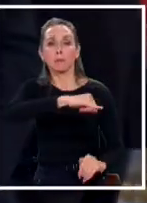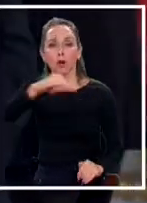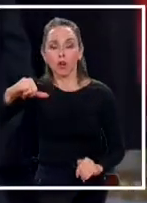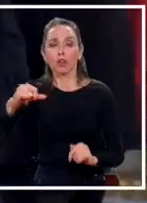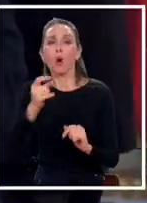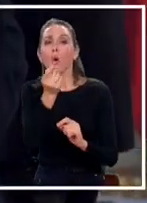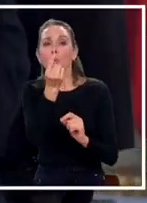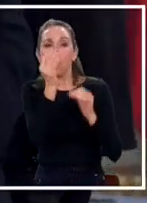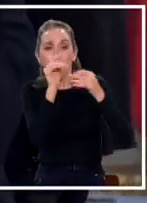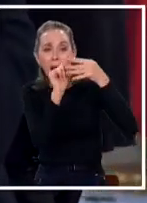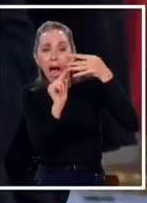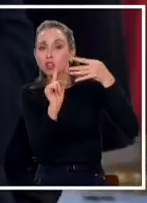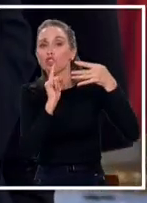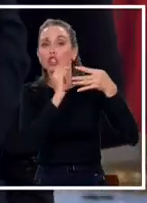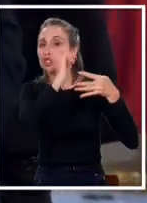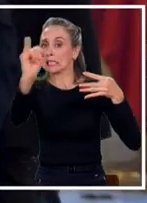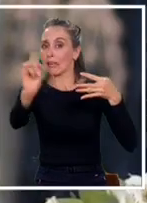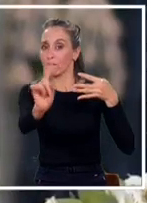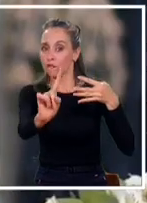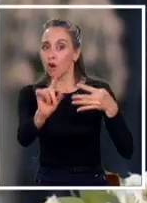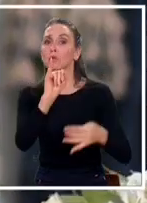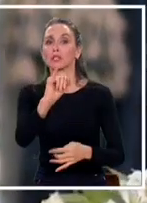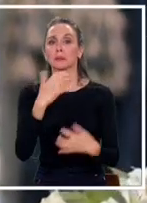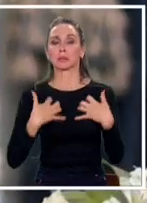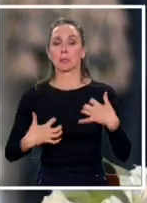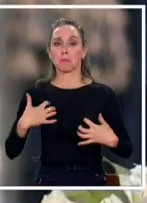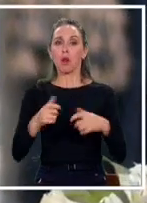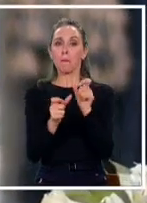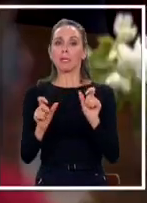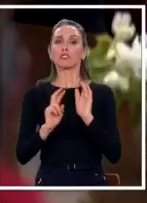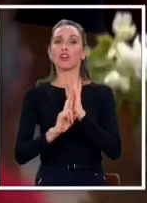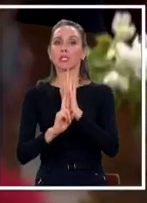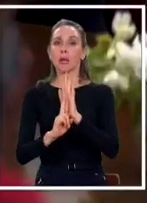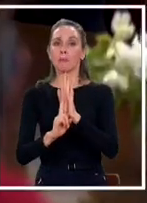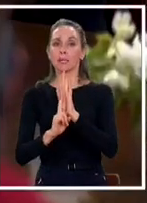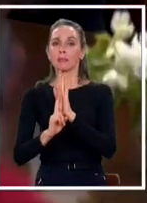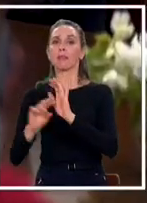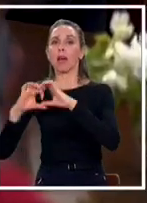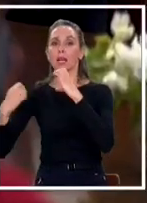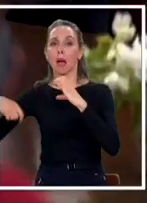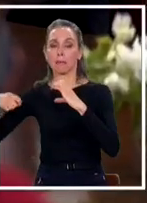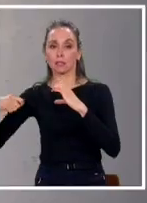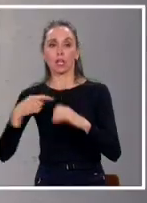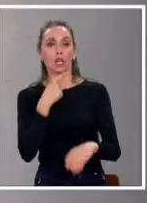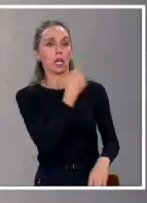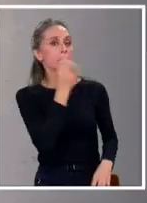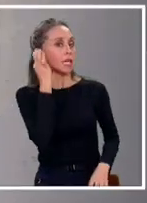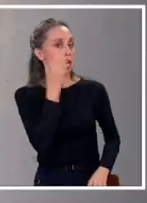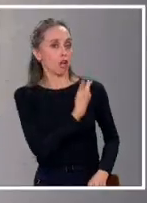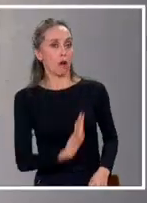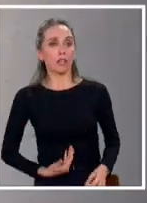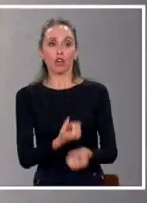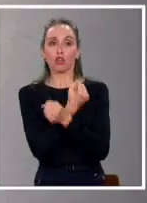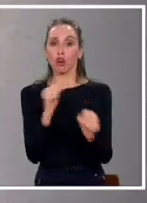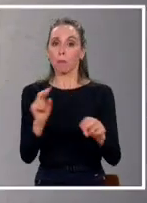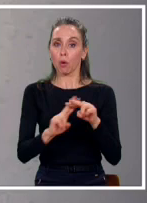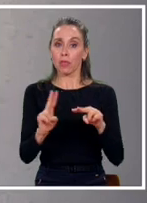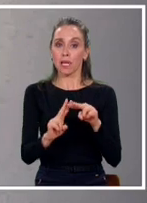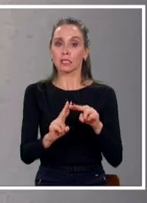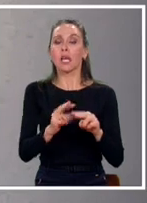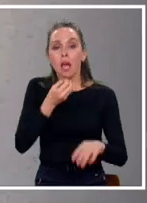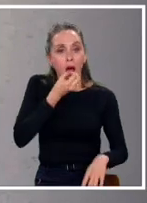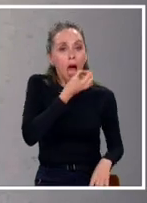no son conocidos, sí la molestia que provocó en los representantes del Senado. Lo que el gobierno no puede hacer es salir